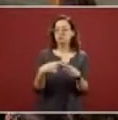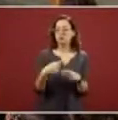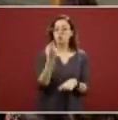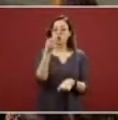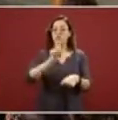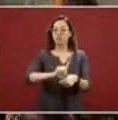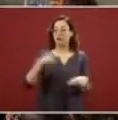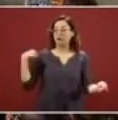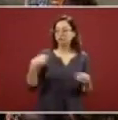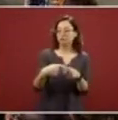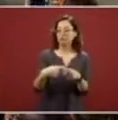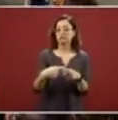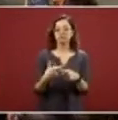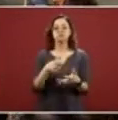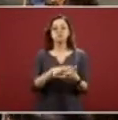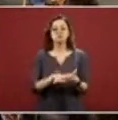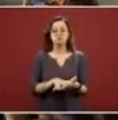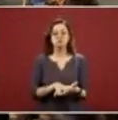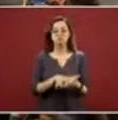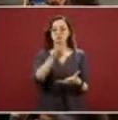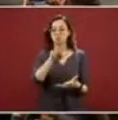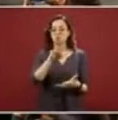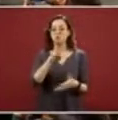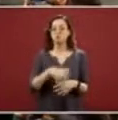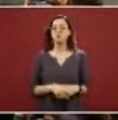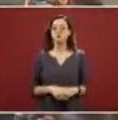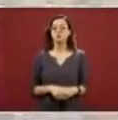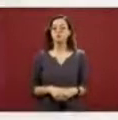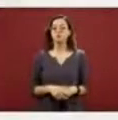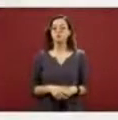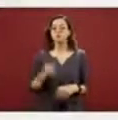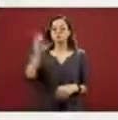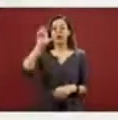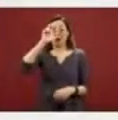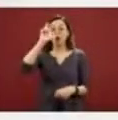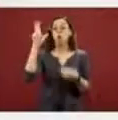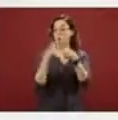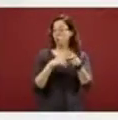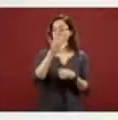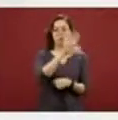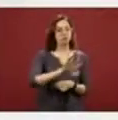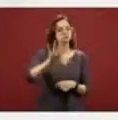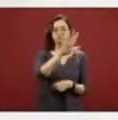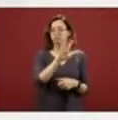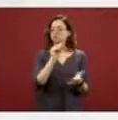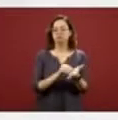horas, que son las que vemos aquí de este lado. Sigue siendo el continente europeo, con prácticamente